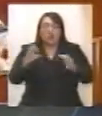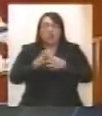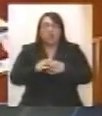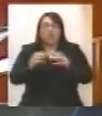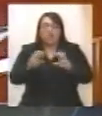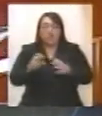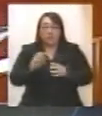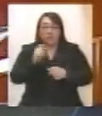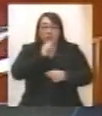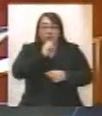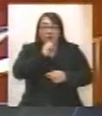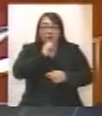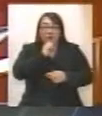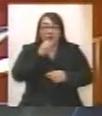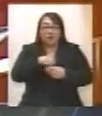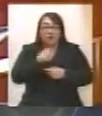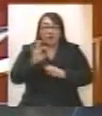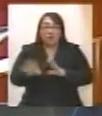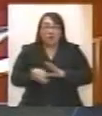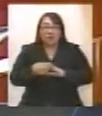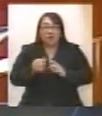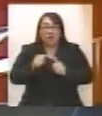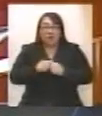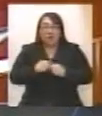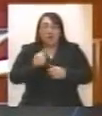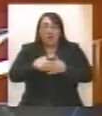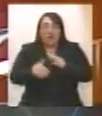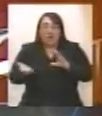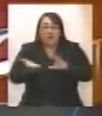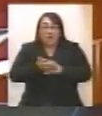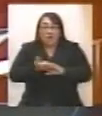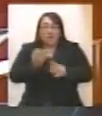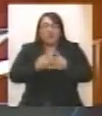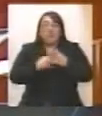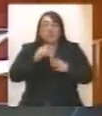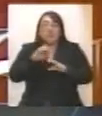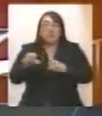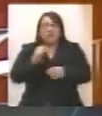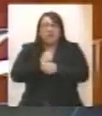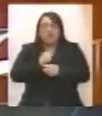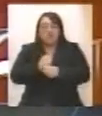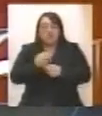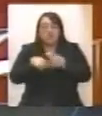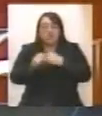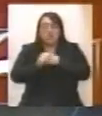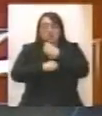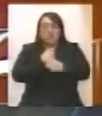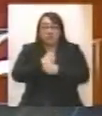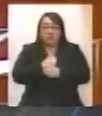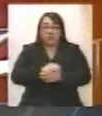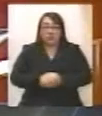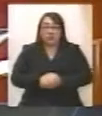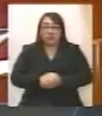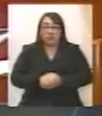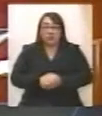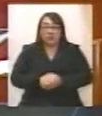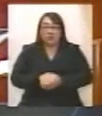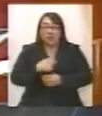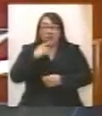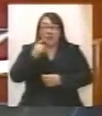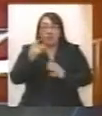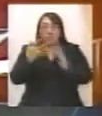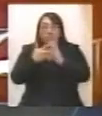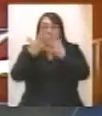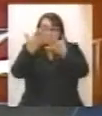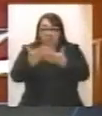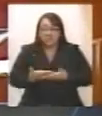asociación público-privada adjudicados y en cartera y que serán ejecutados en los próximos años son un